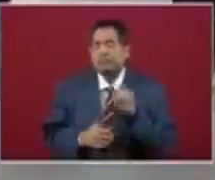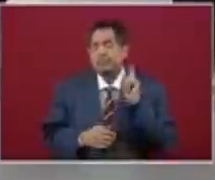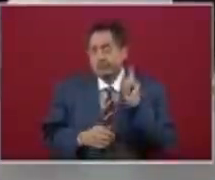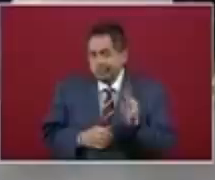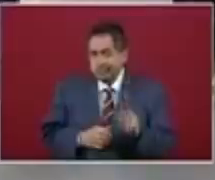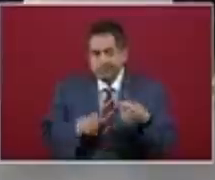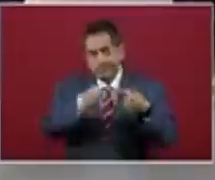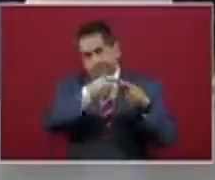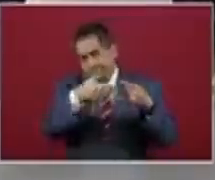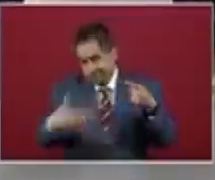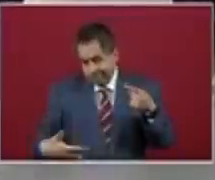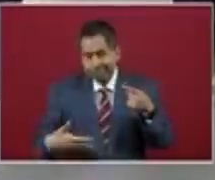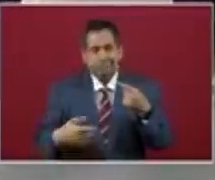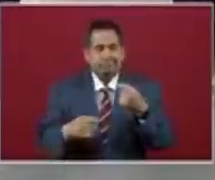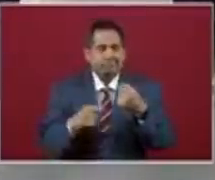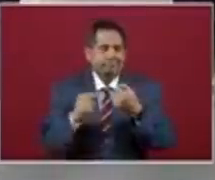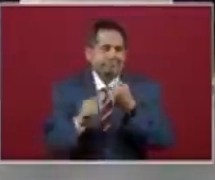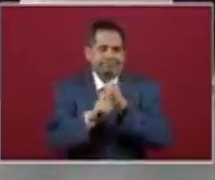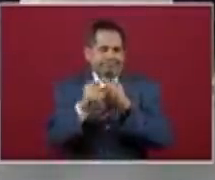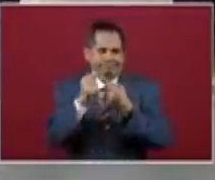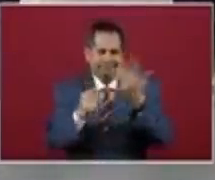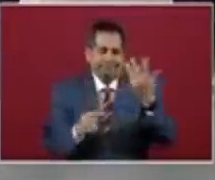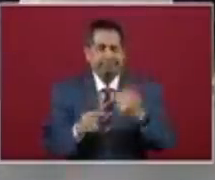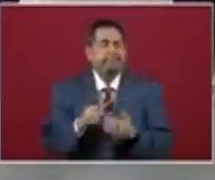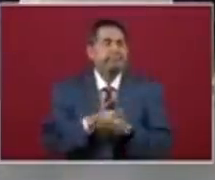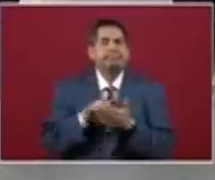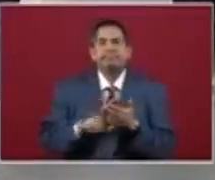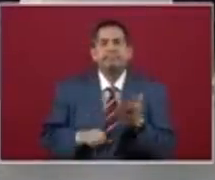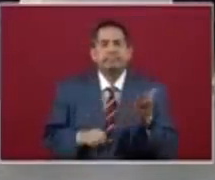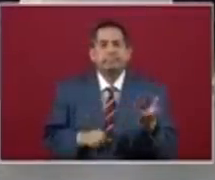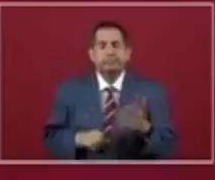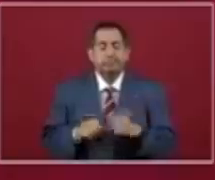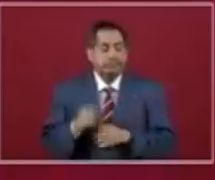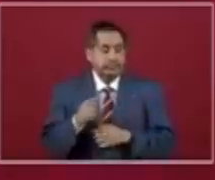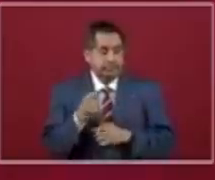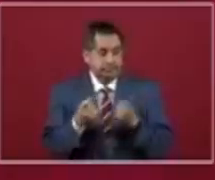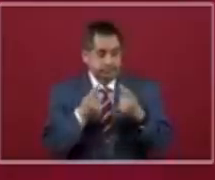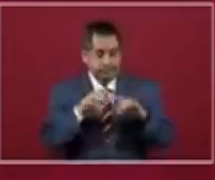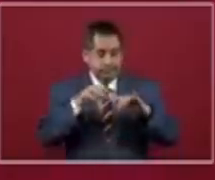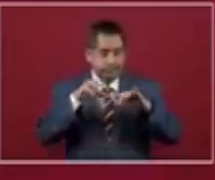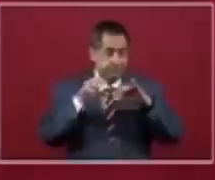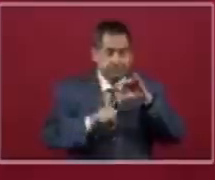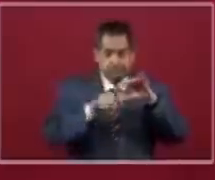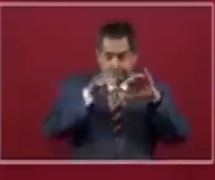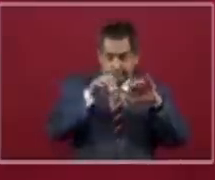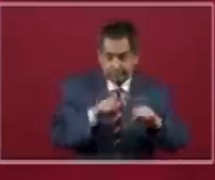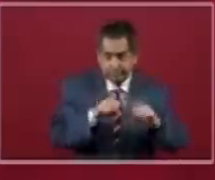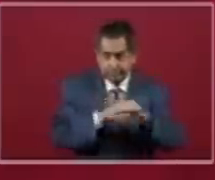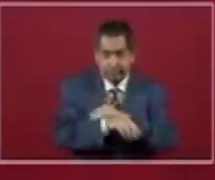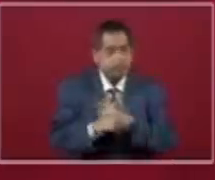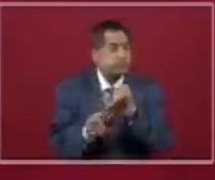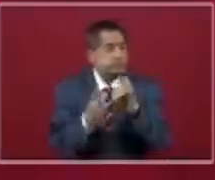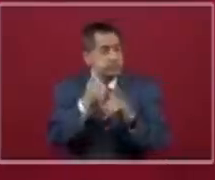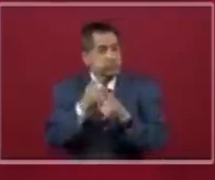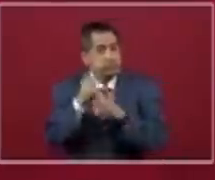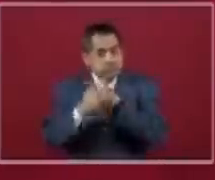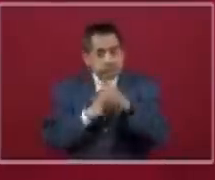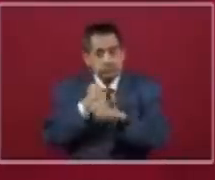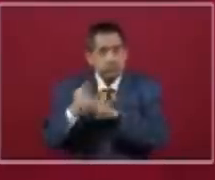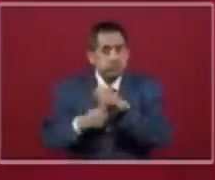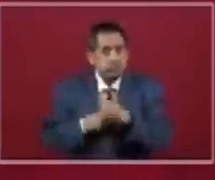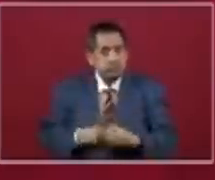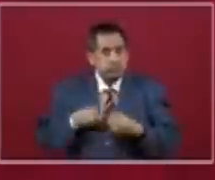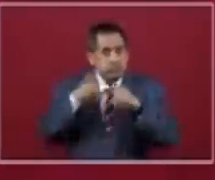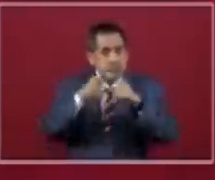de situaciones. Tenemos las detenciones de mexicanas y mexicanos que tienen años trabajando allá o viviendo